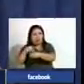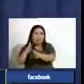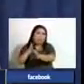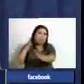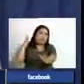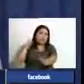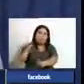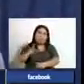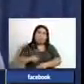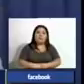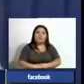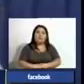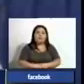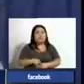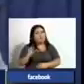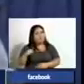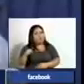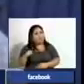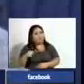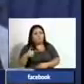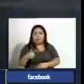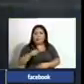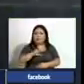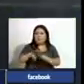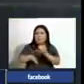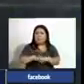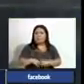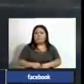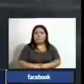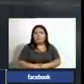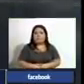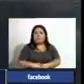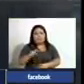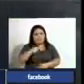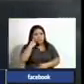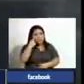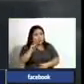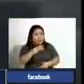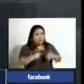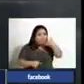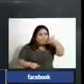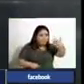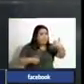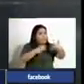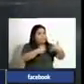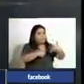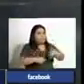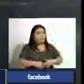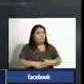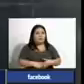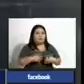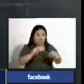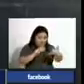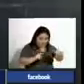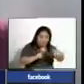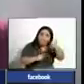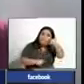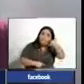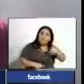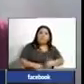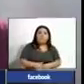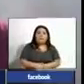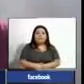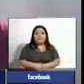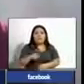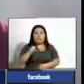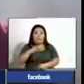siempre. Sí, todo va bien ahorita. Sí, logramos verificar. Ahí verificamos todo.